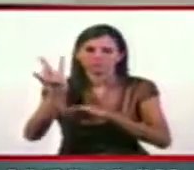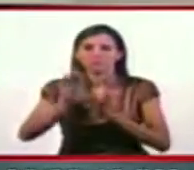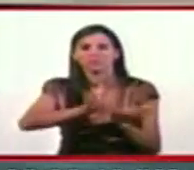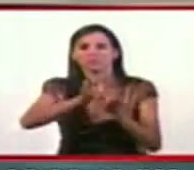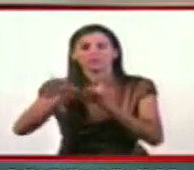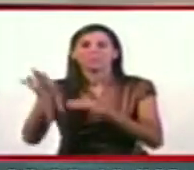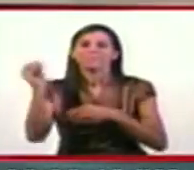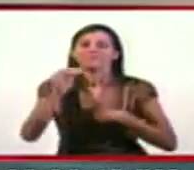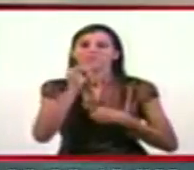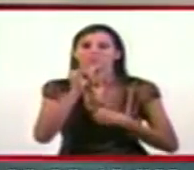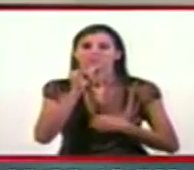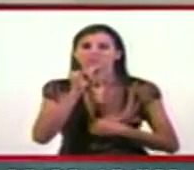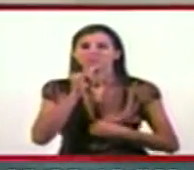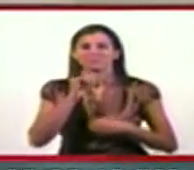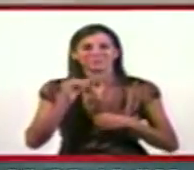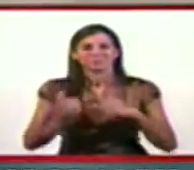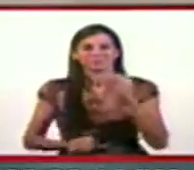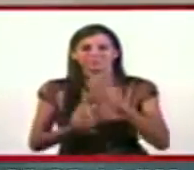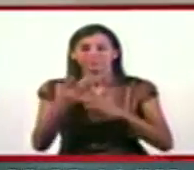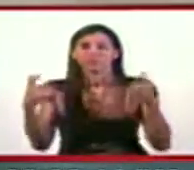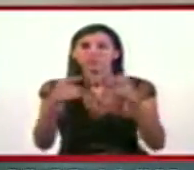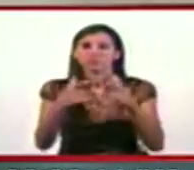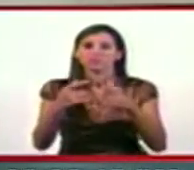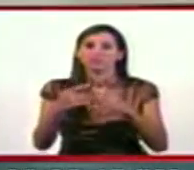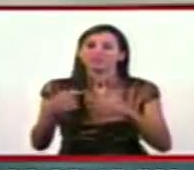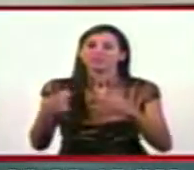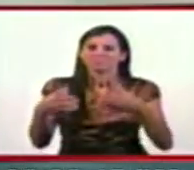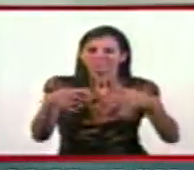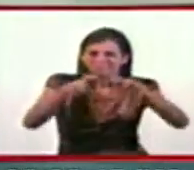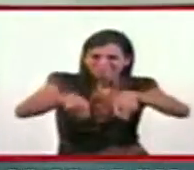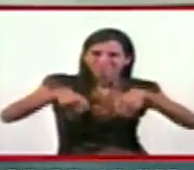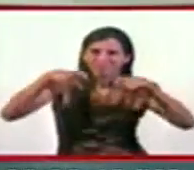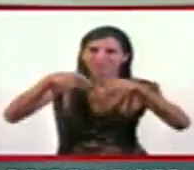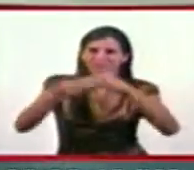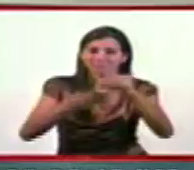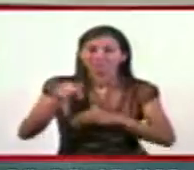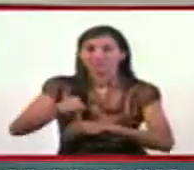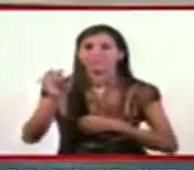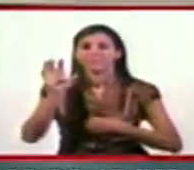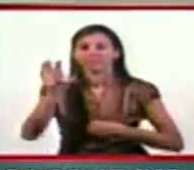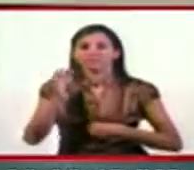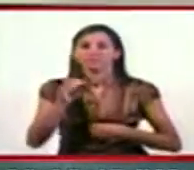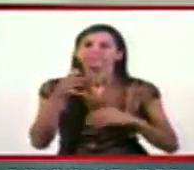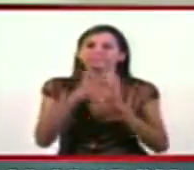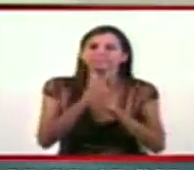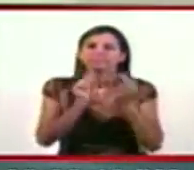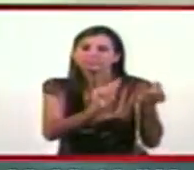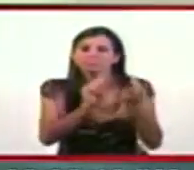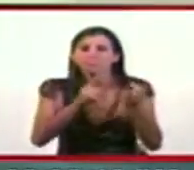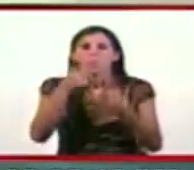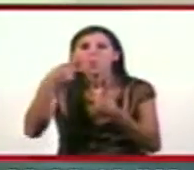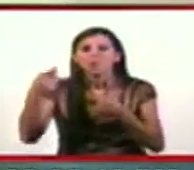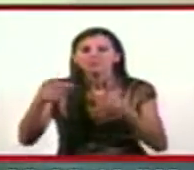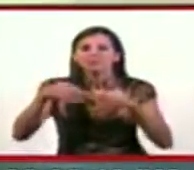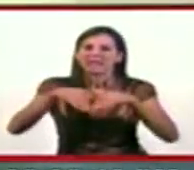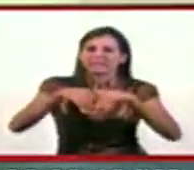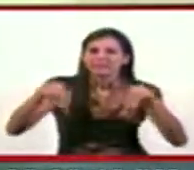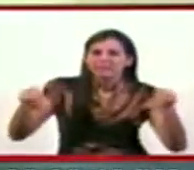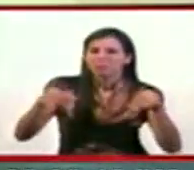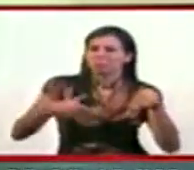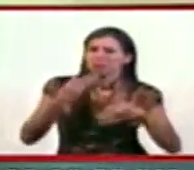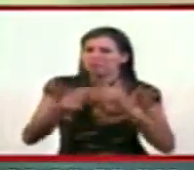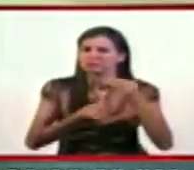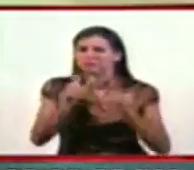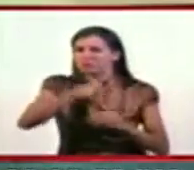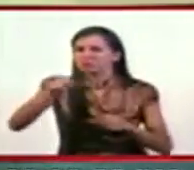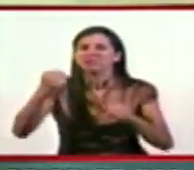Como parte de la instalación de las asambleas agrarias parroquiales que se efectúan en el país a fin de debatir las políticas agrarias que puedan aplicar los productores